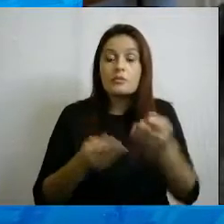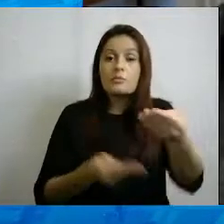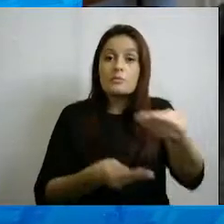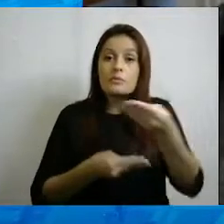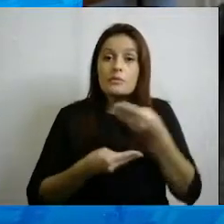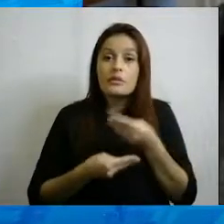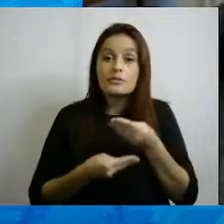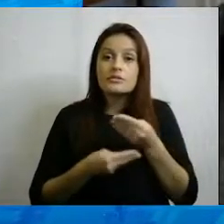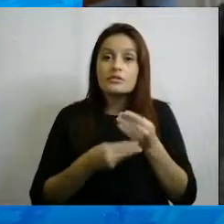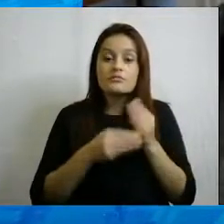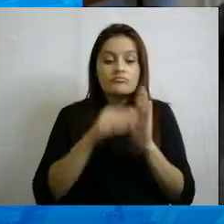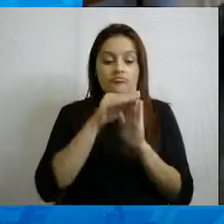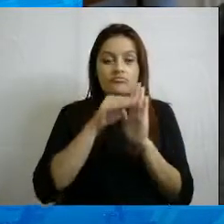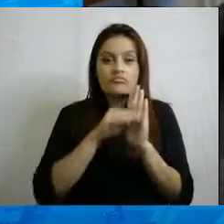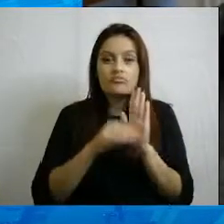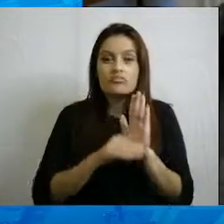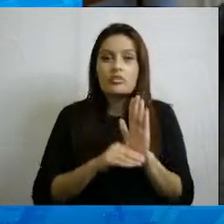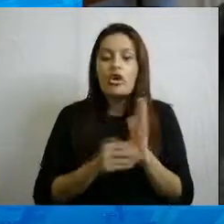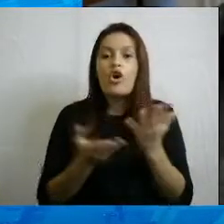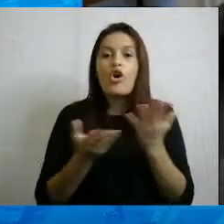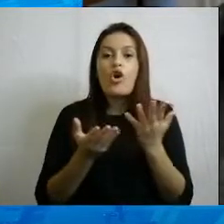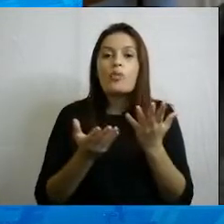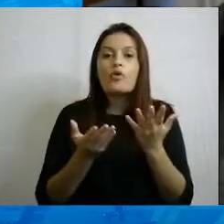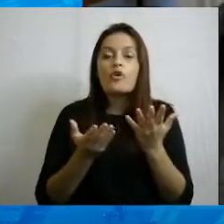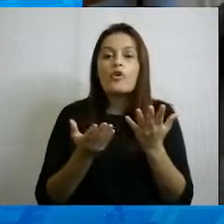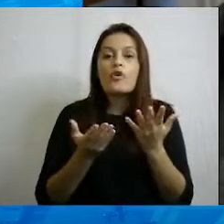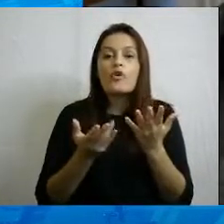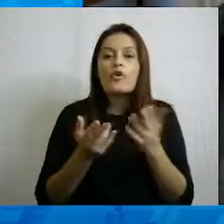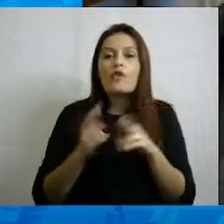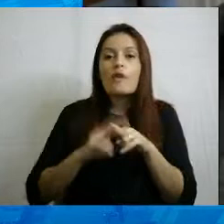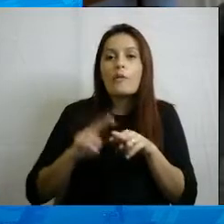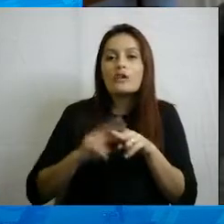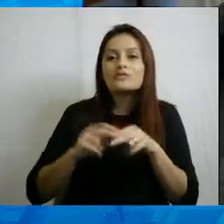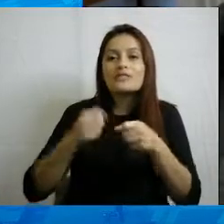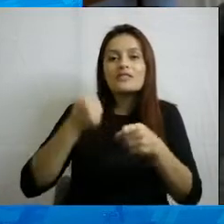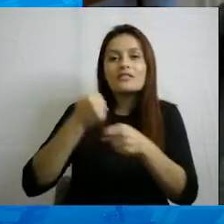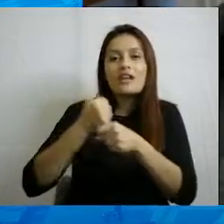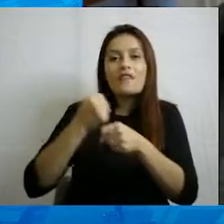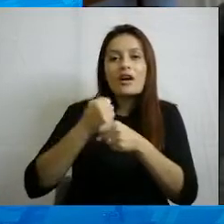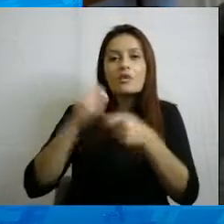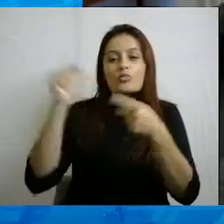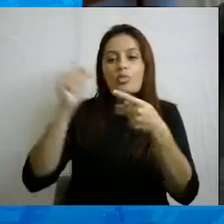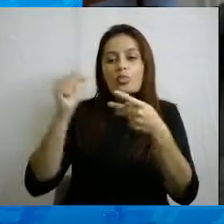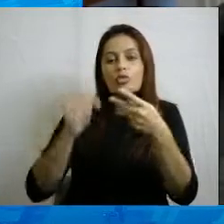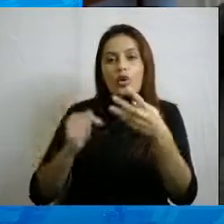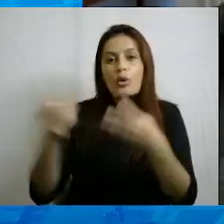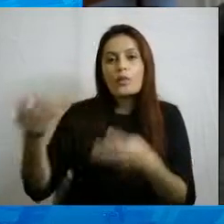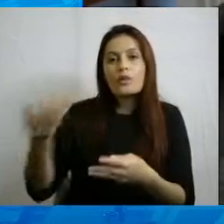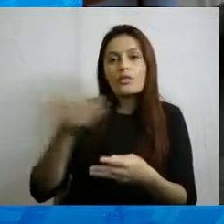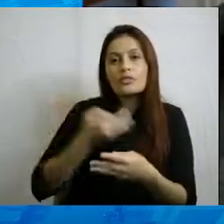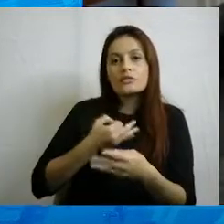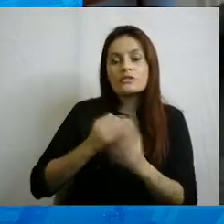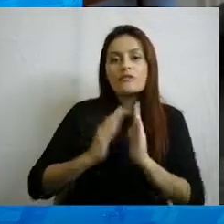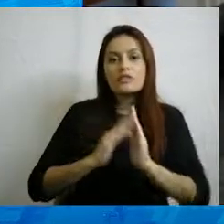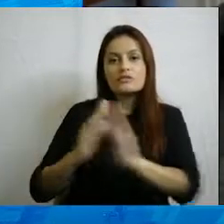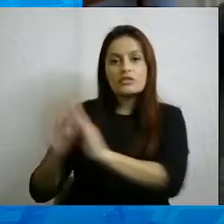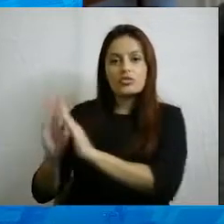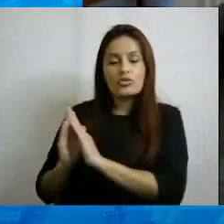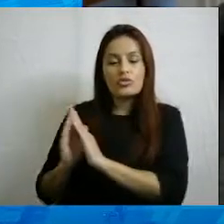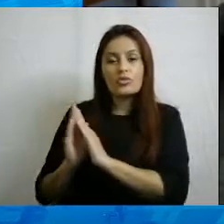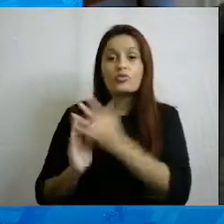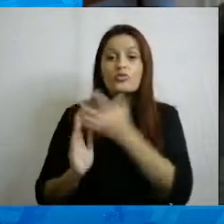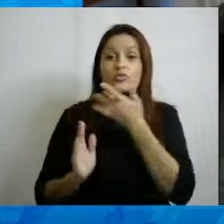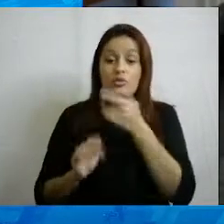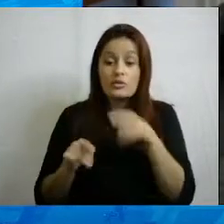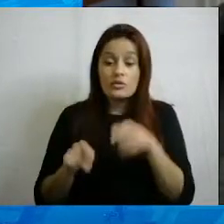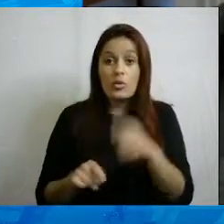una metodología para saber cómo vamos a trabajar los puntos fundamentales que están pidiendo nuestros vecinos, porque esto no es un